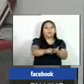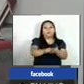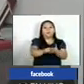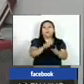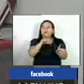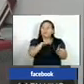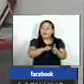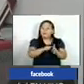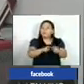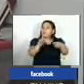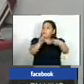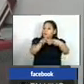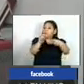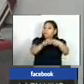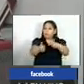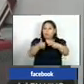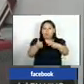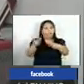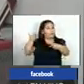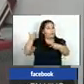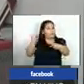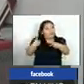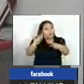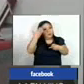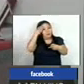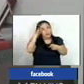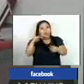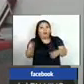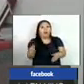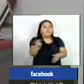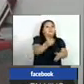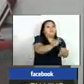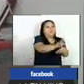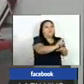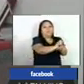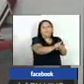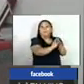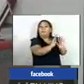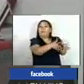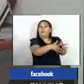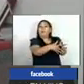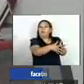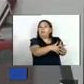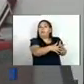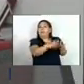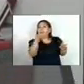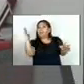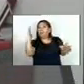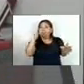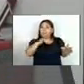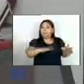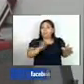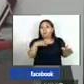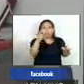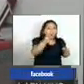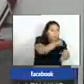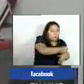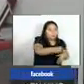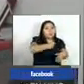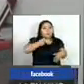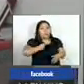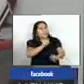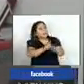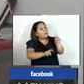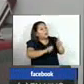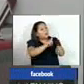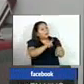Esa es una ventaja que nosotros no teníamos antes. Antes lo dejábamos en el colegio y hasta la tarde sabíamos y